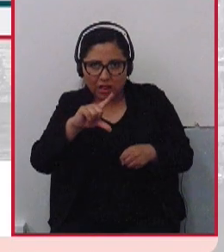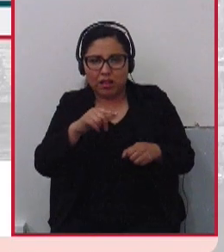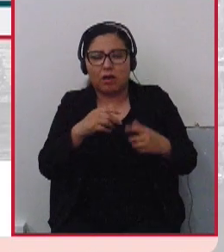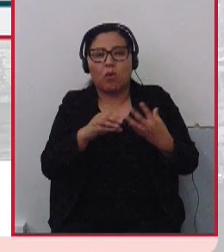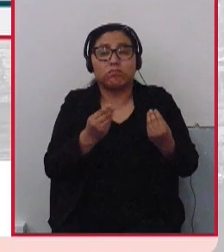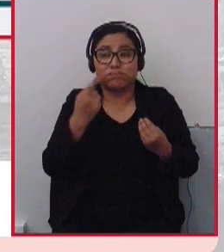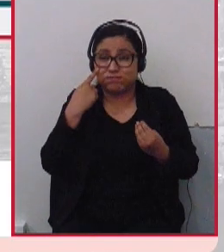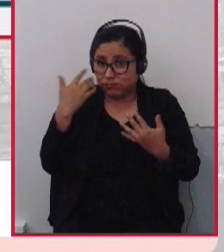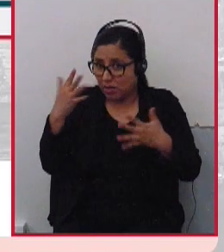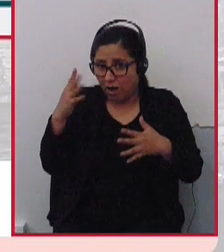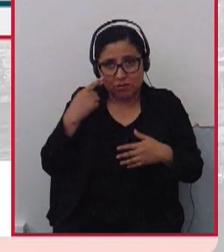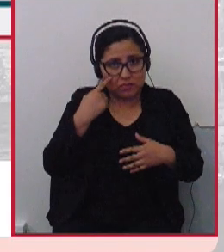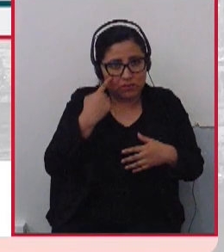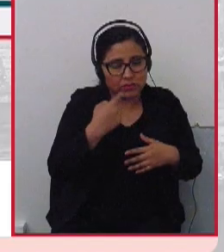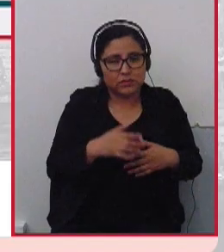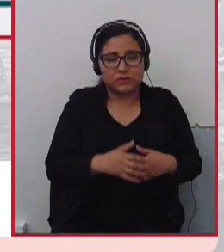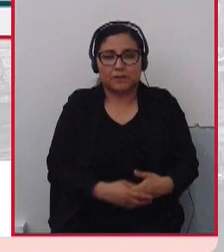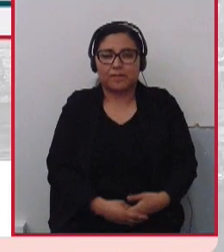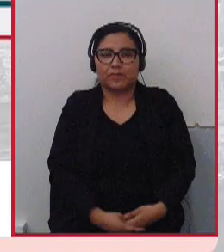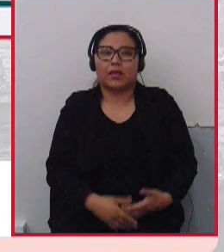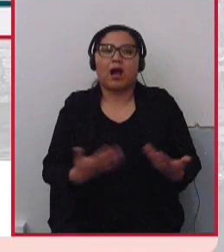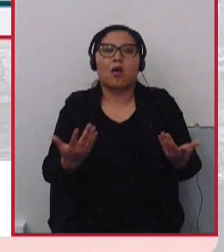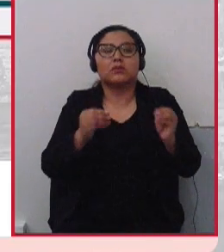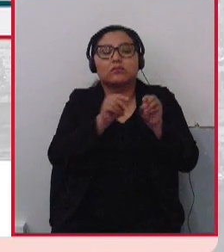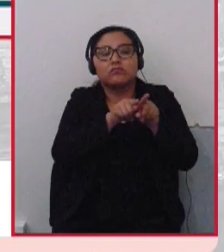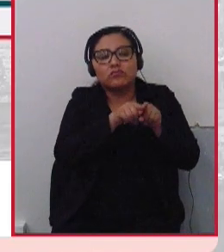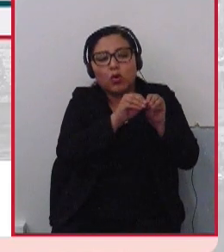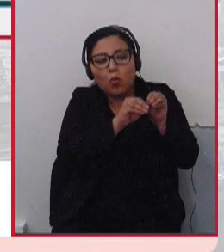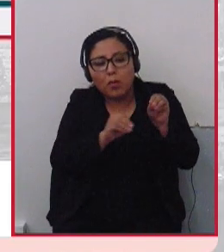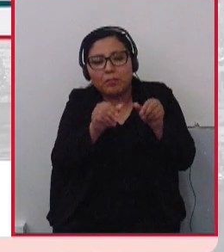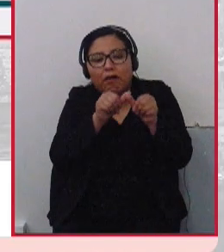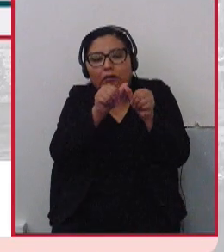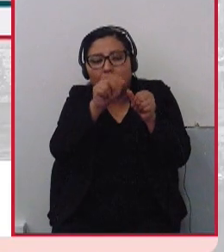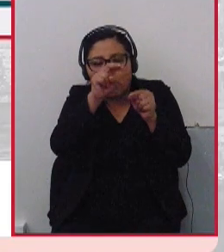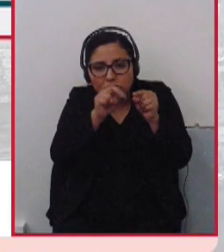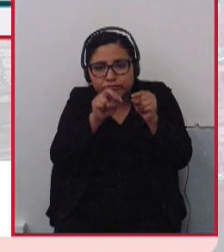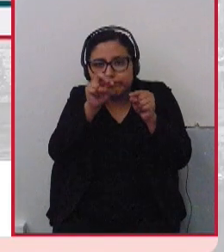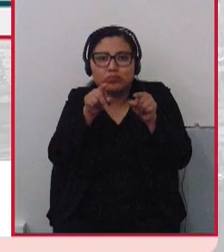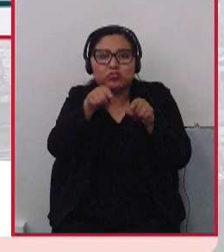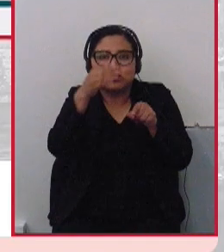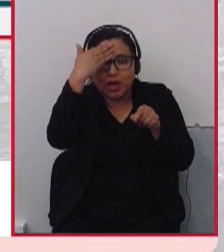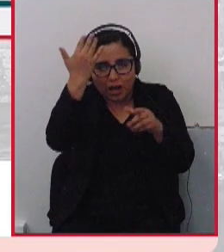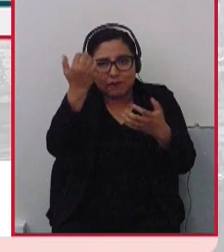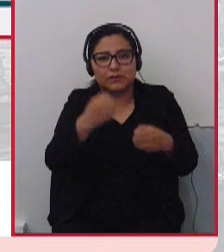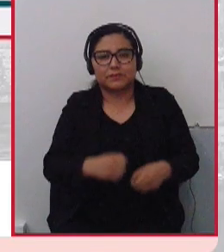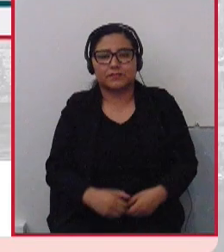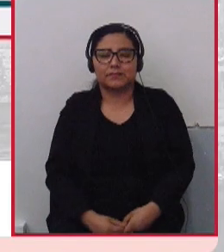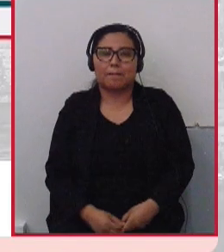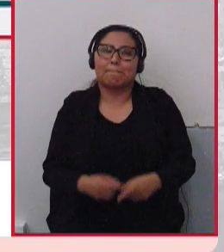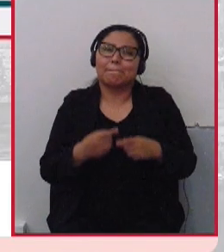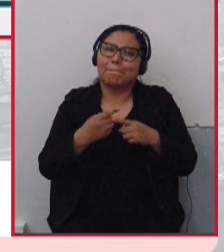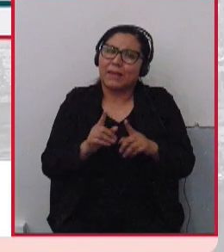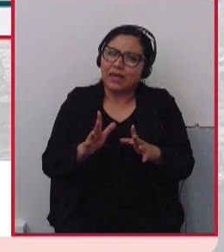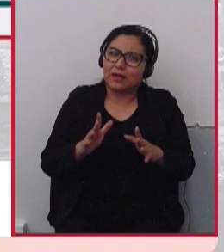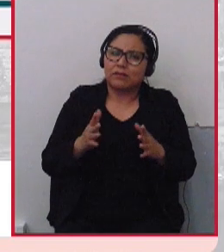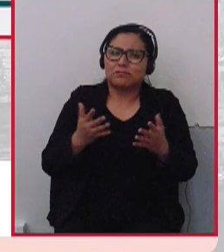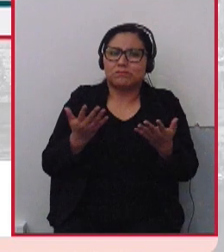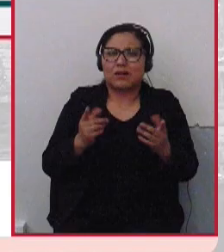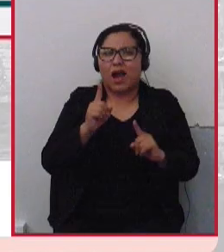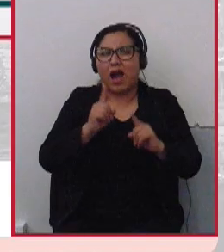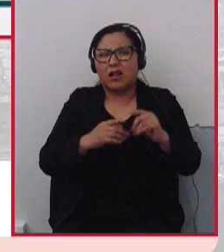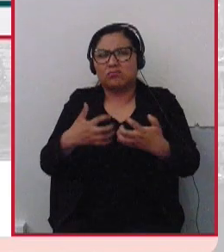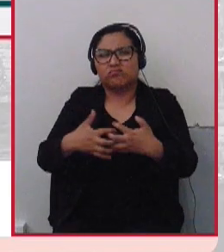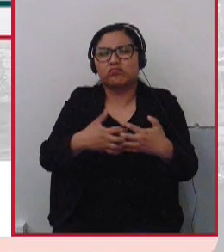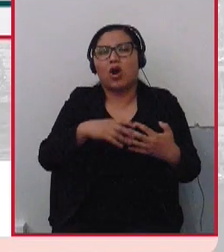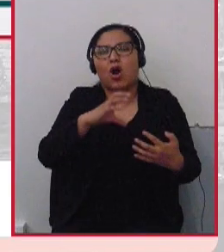lo conocemos. ¿A qué rango vas a operar las bombas? Lo conocemos. Pero habían equipos, el